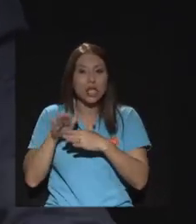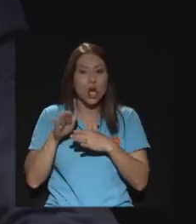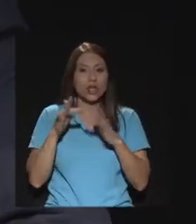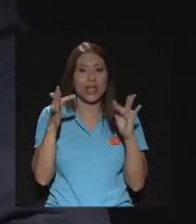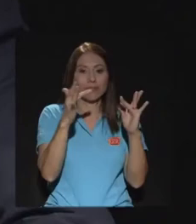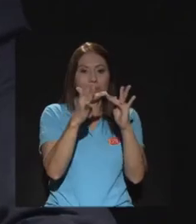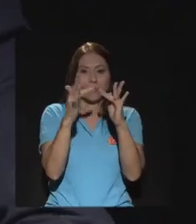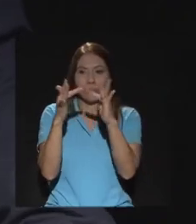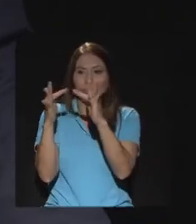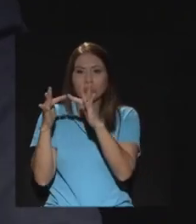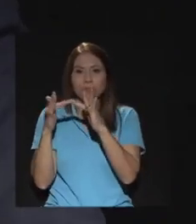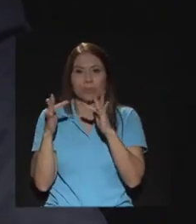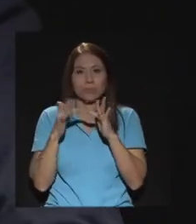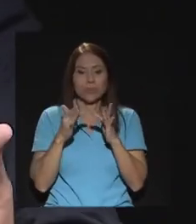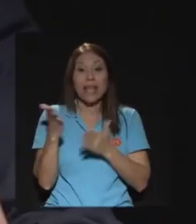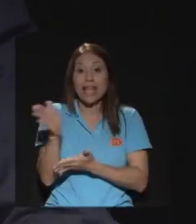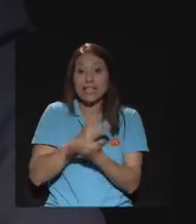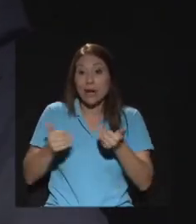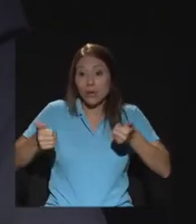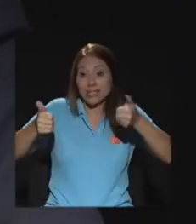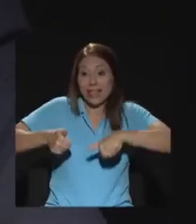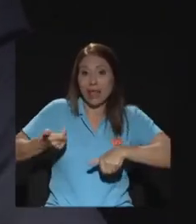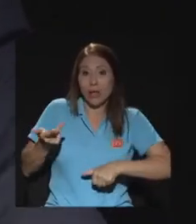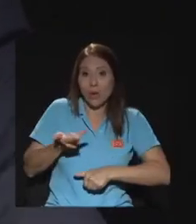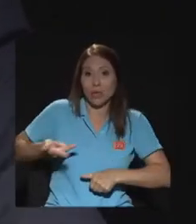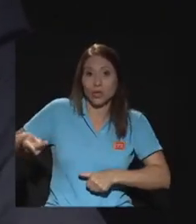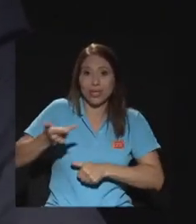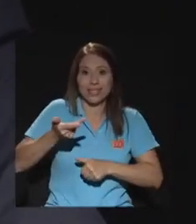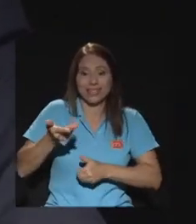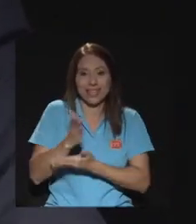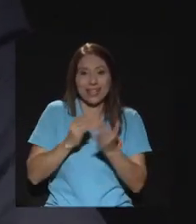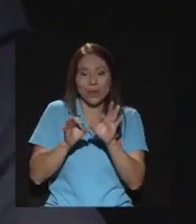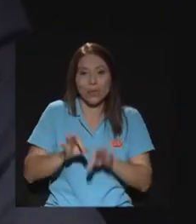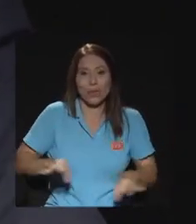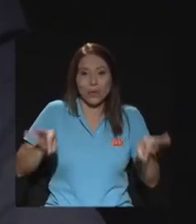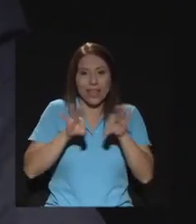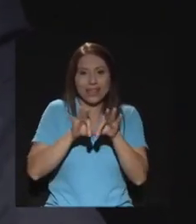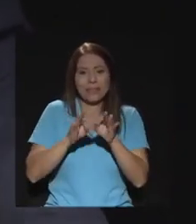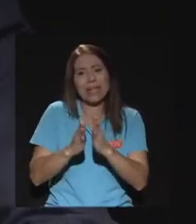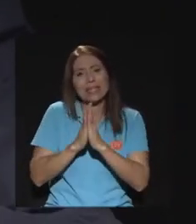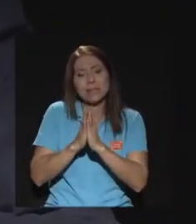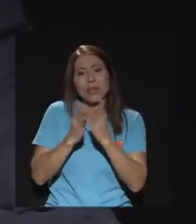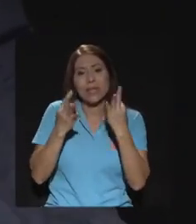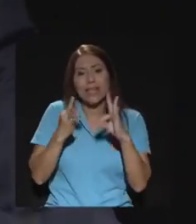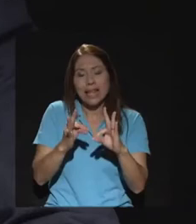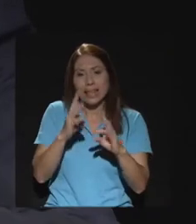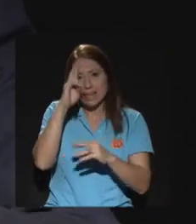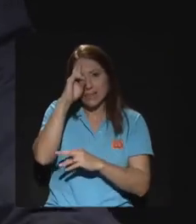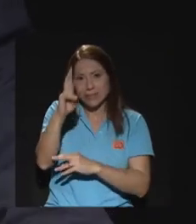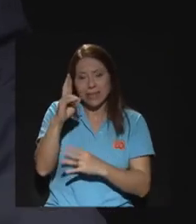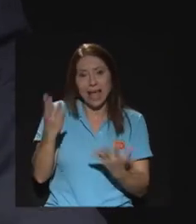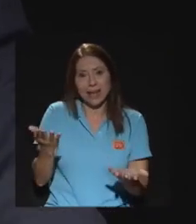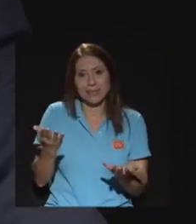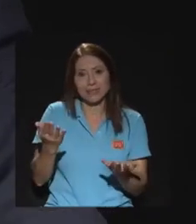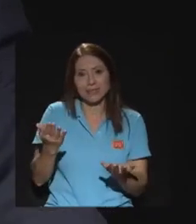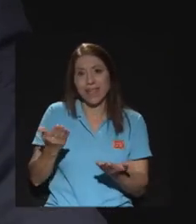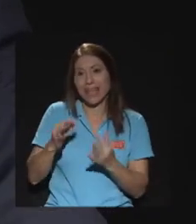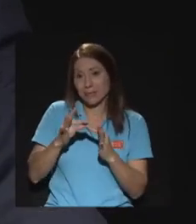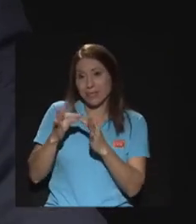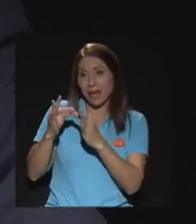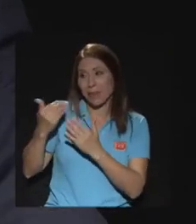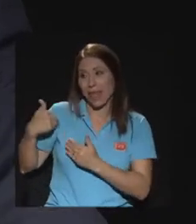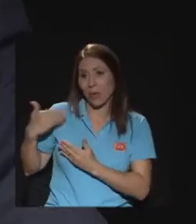algo en lo que han estado de acuerdo los tres, que eso es algo muy importante. Les pido que siempre traten de respetar, o sobre todo Antonio, cada vez